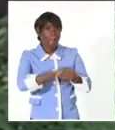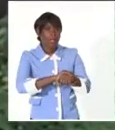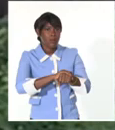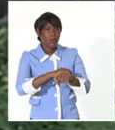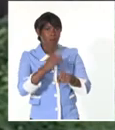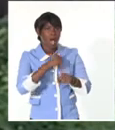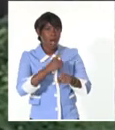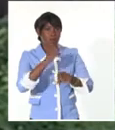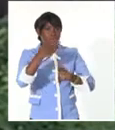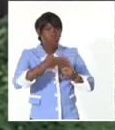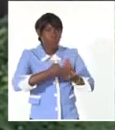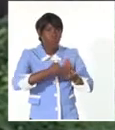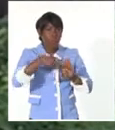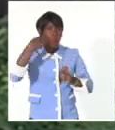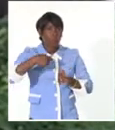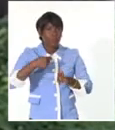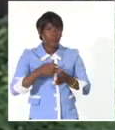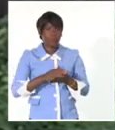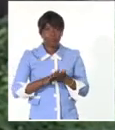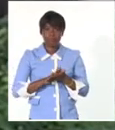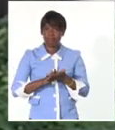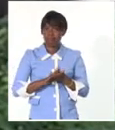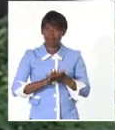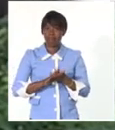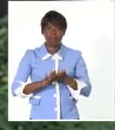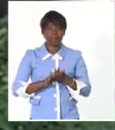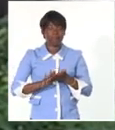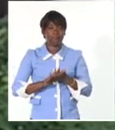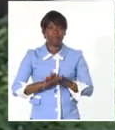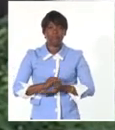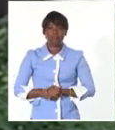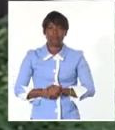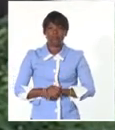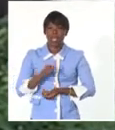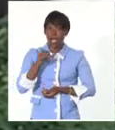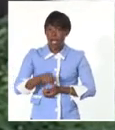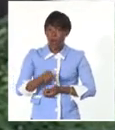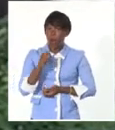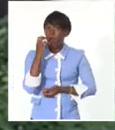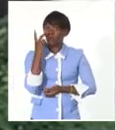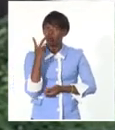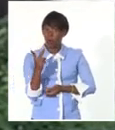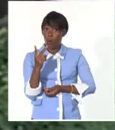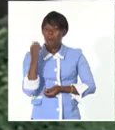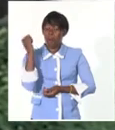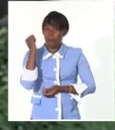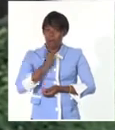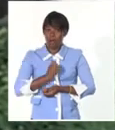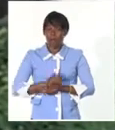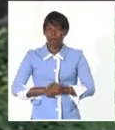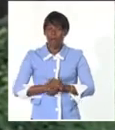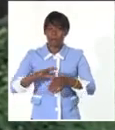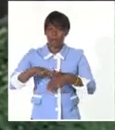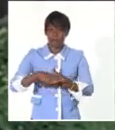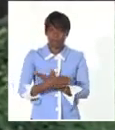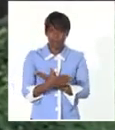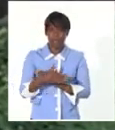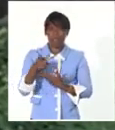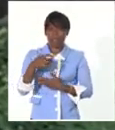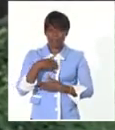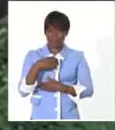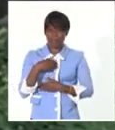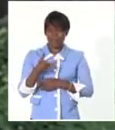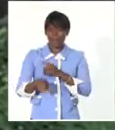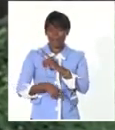24 de septiembre, son lanzados también 2 cócteles Molotov, impunidad, la embajada sin protección exterior, las autoridades que supuestamente